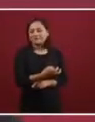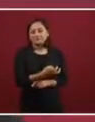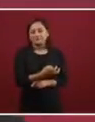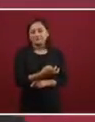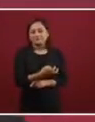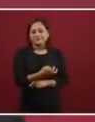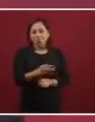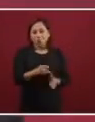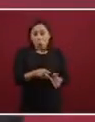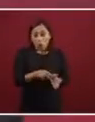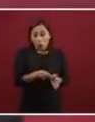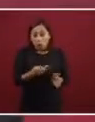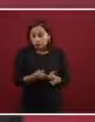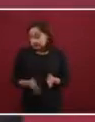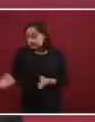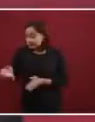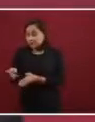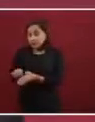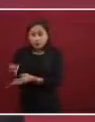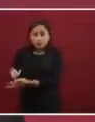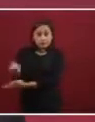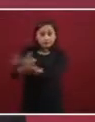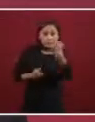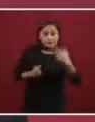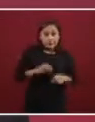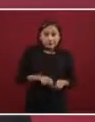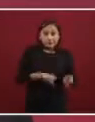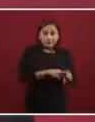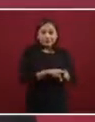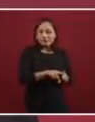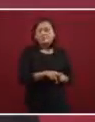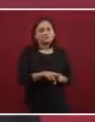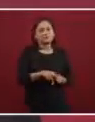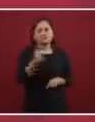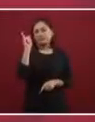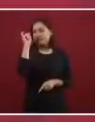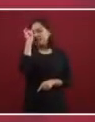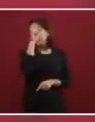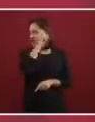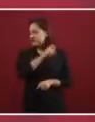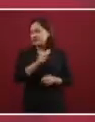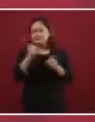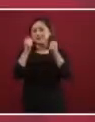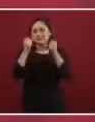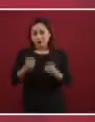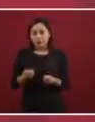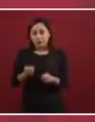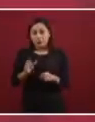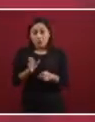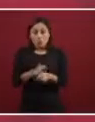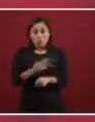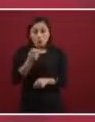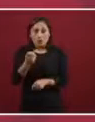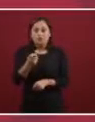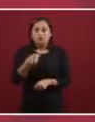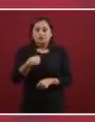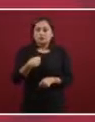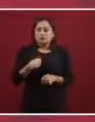muy difícil y ese es el propósito. Por eso también la